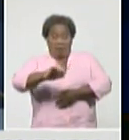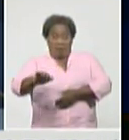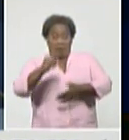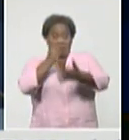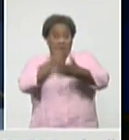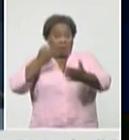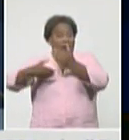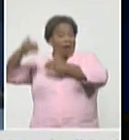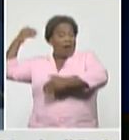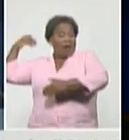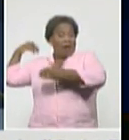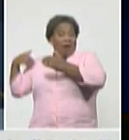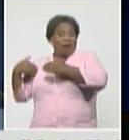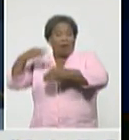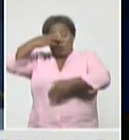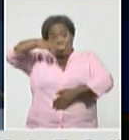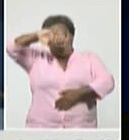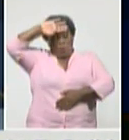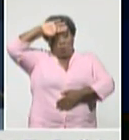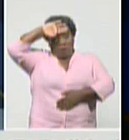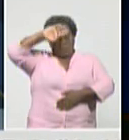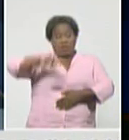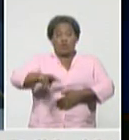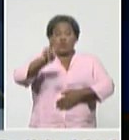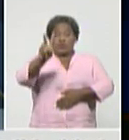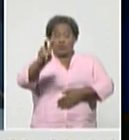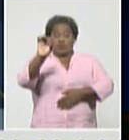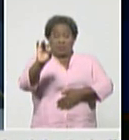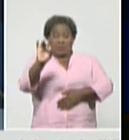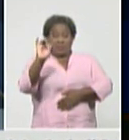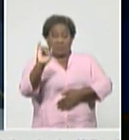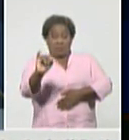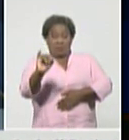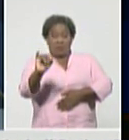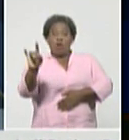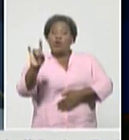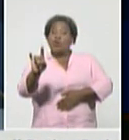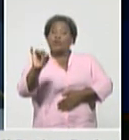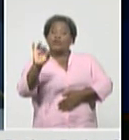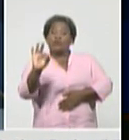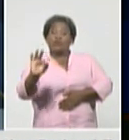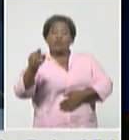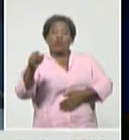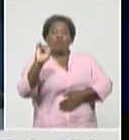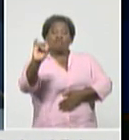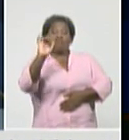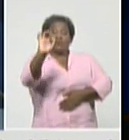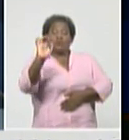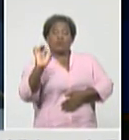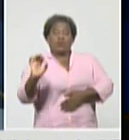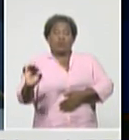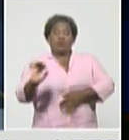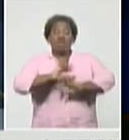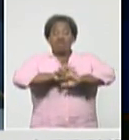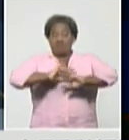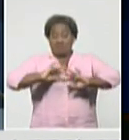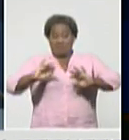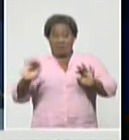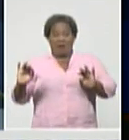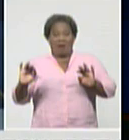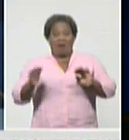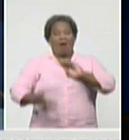Cuba, de los cuales 276, o sea el 98,6%, ya se encuentran de